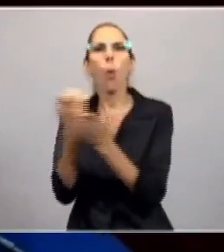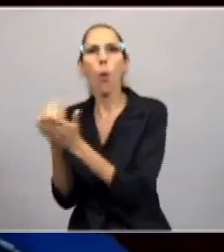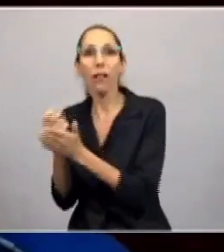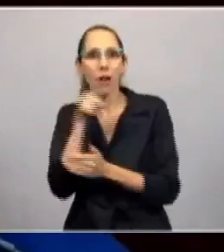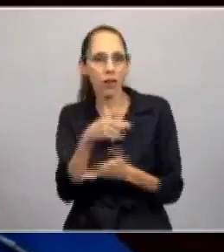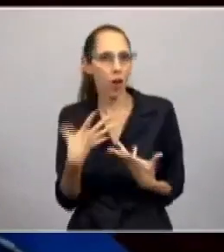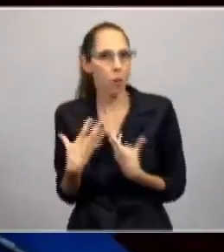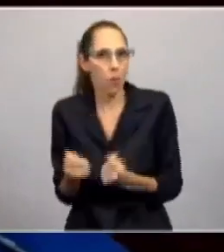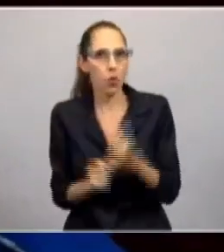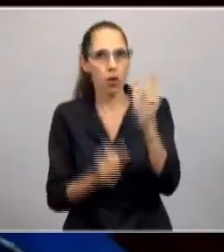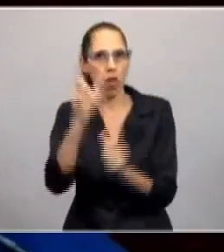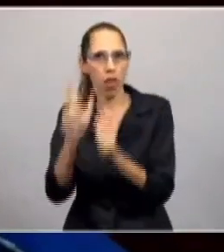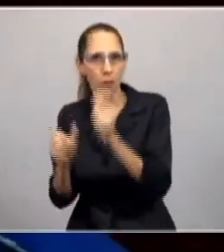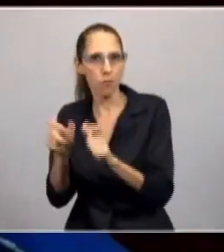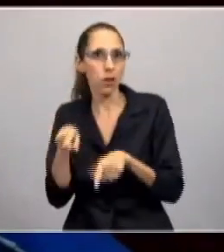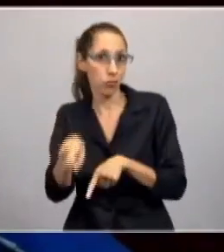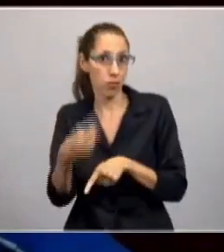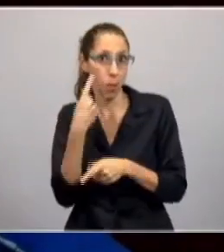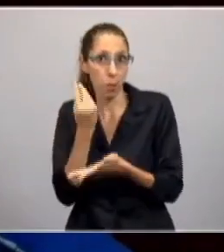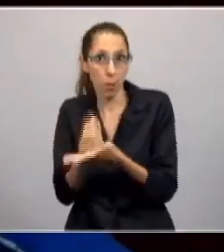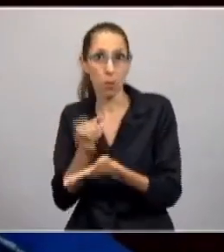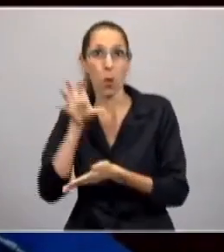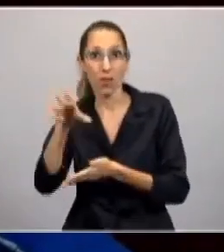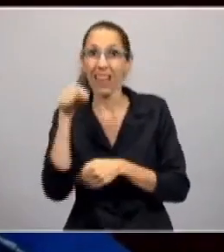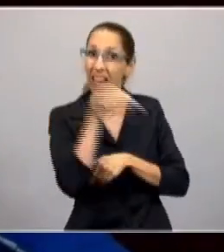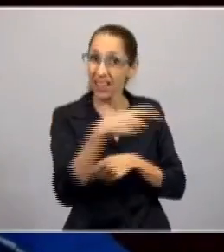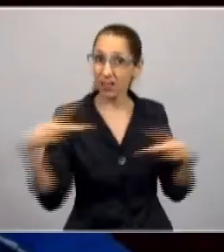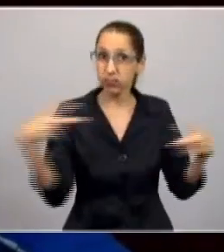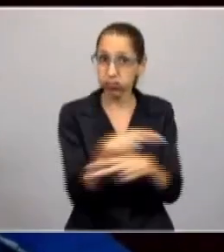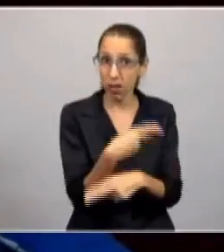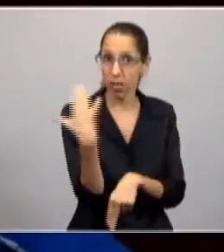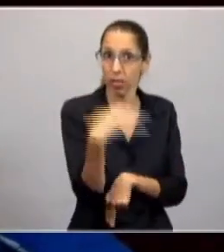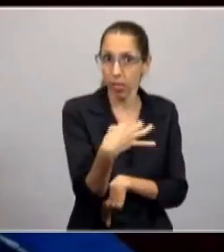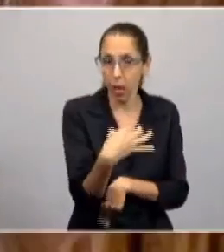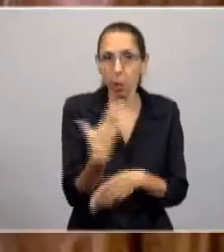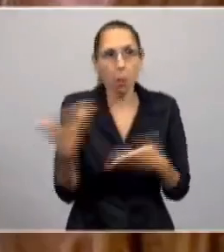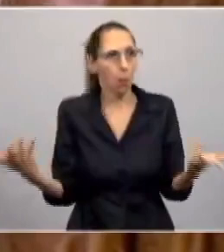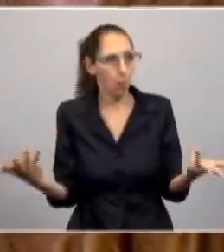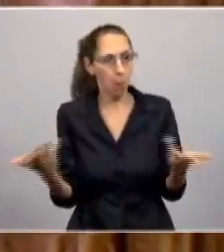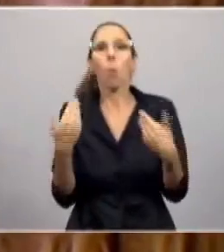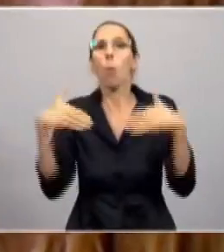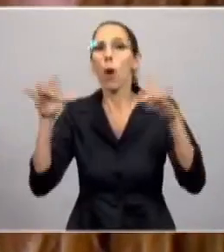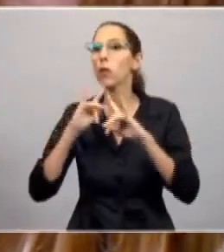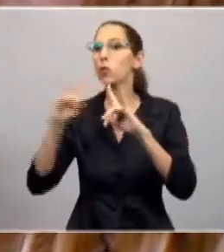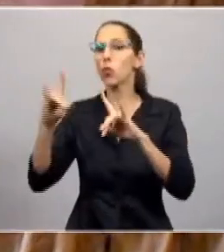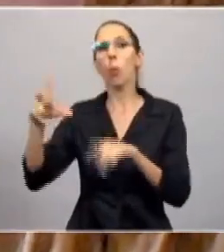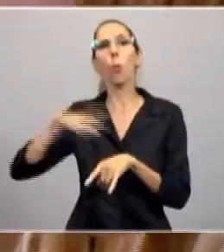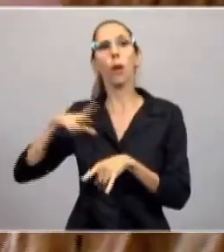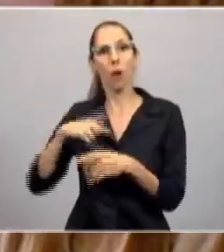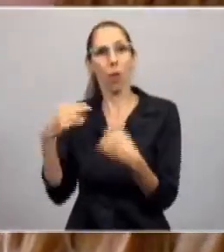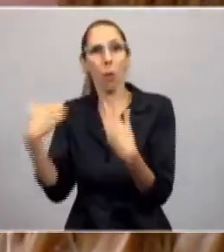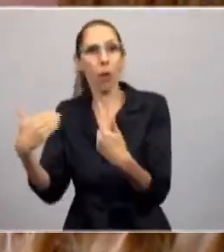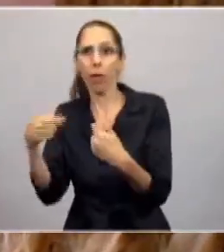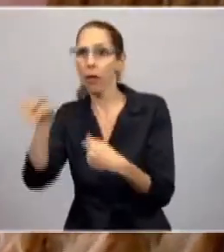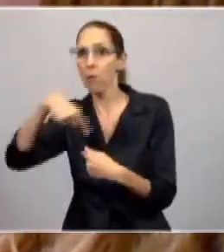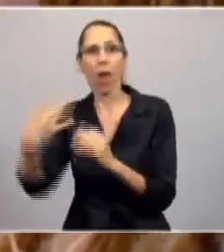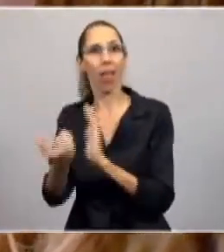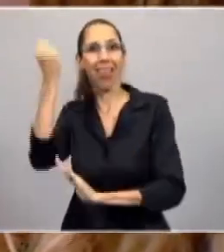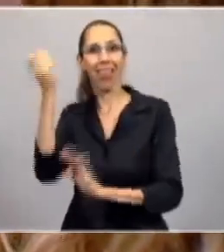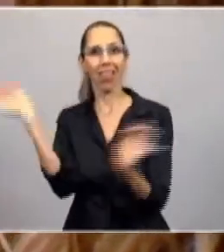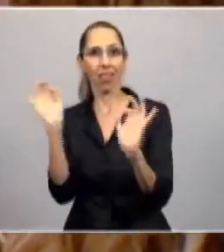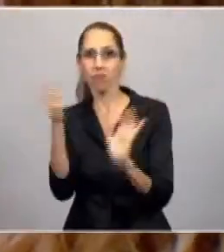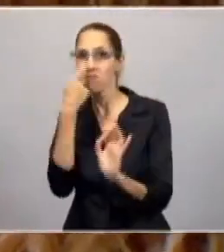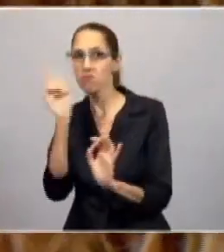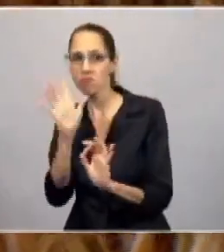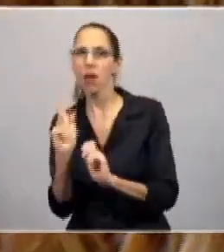son subsidios que hay que recortar. Nada impide que lo haga la banca privada, pero solo lo hace nuestra banca pública porque no